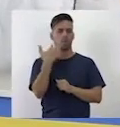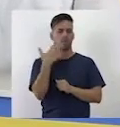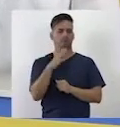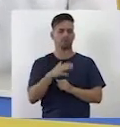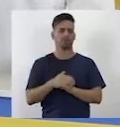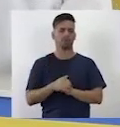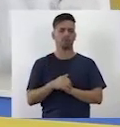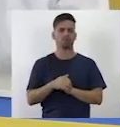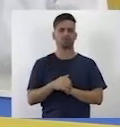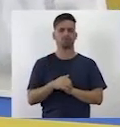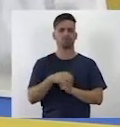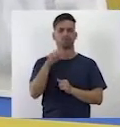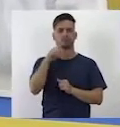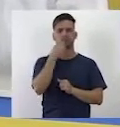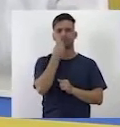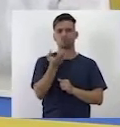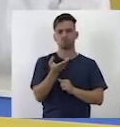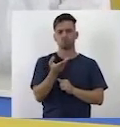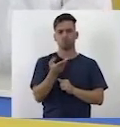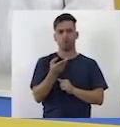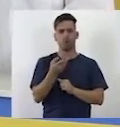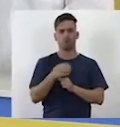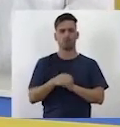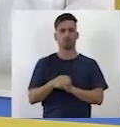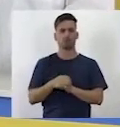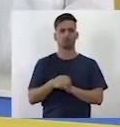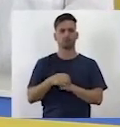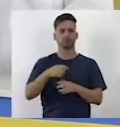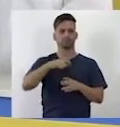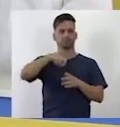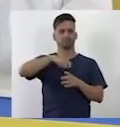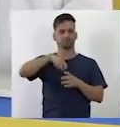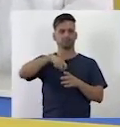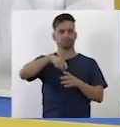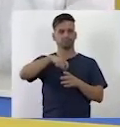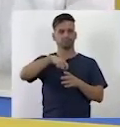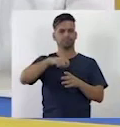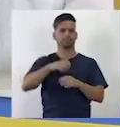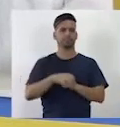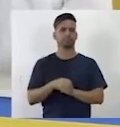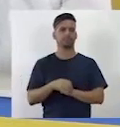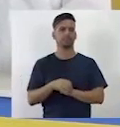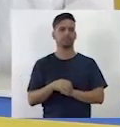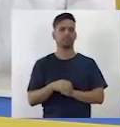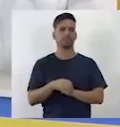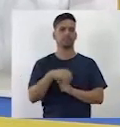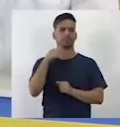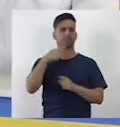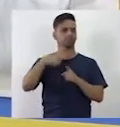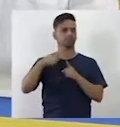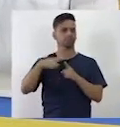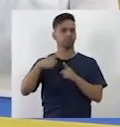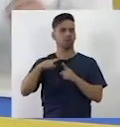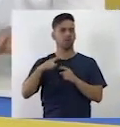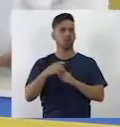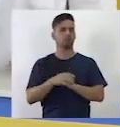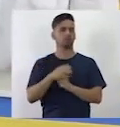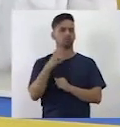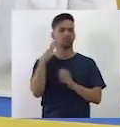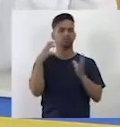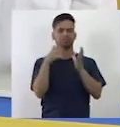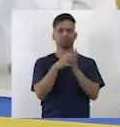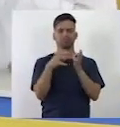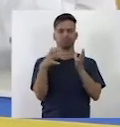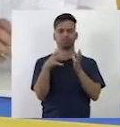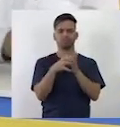plata no sé por qué usted puede una disolución de ácido clorhídrico de salfumán se tienen a casa o si tienen carro en la casa el ácido sulfúrico del motor de